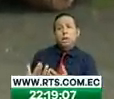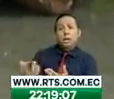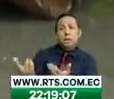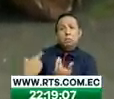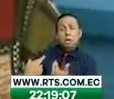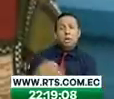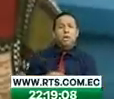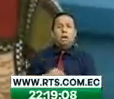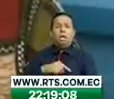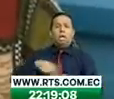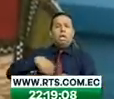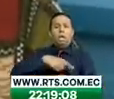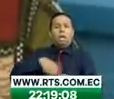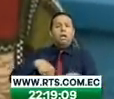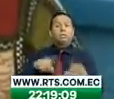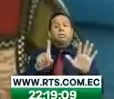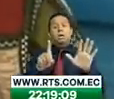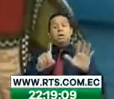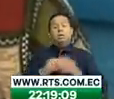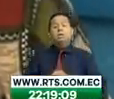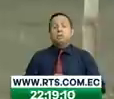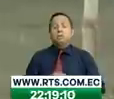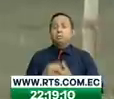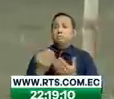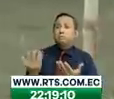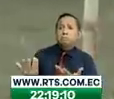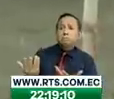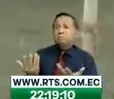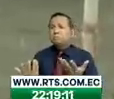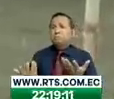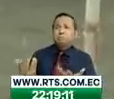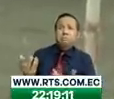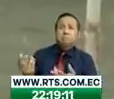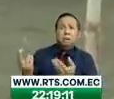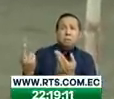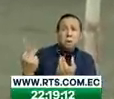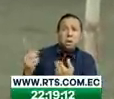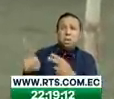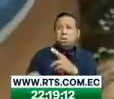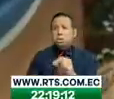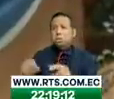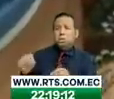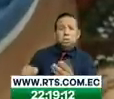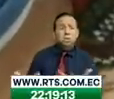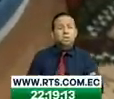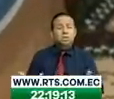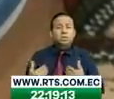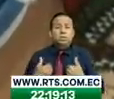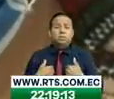pasado 6 horas que se volvieron eternas, de no saber si podrán volver a reencontrarse.